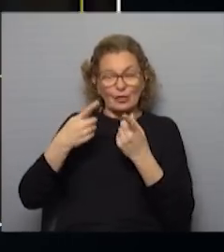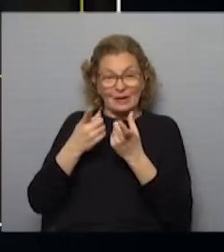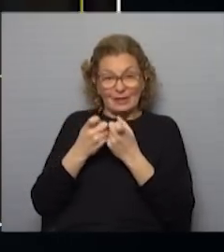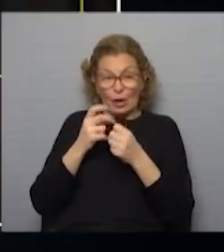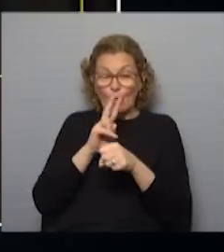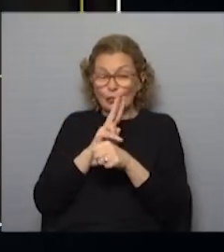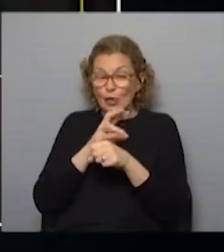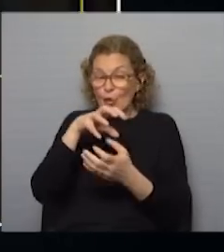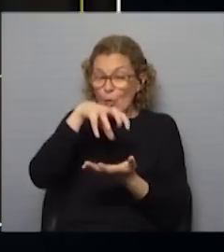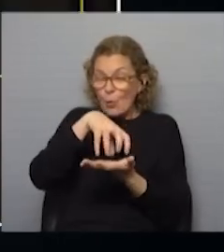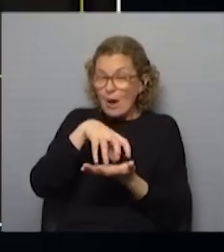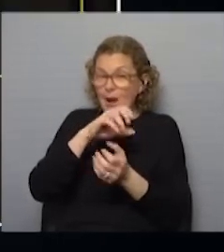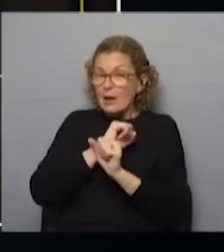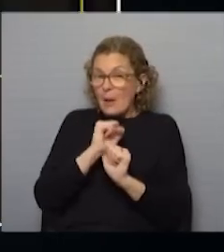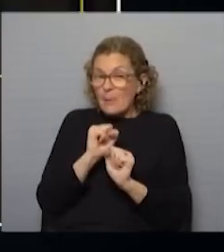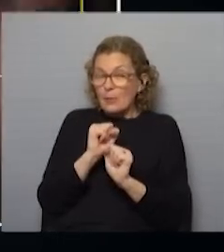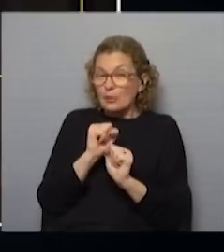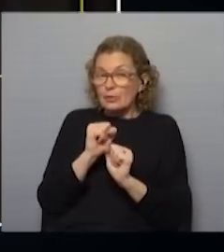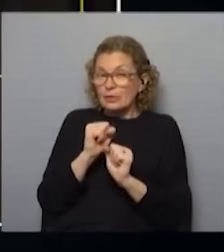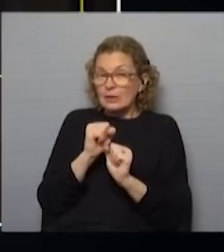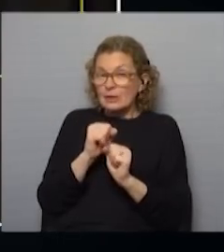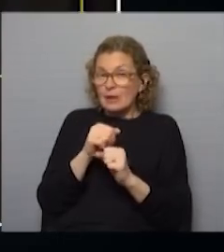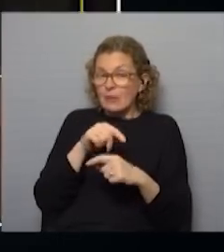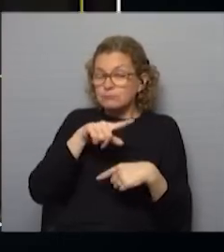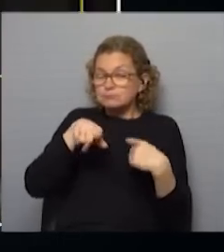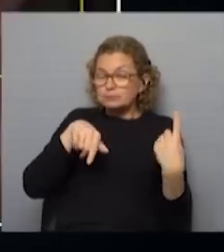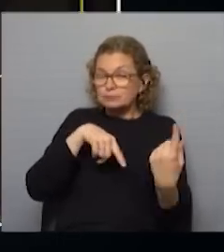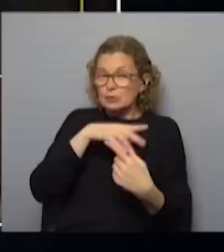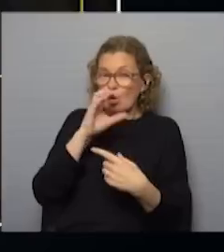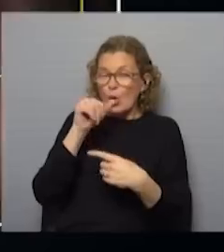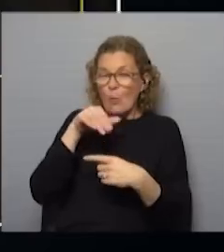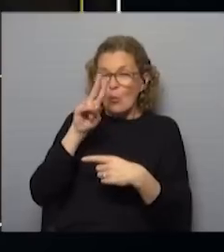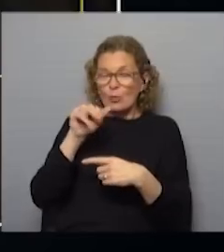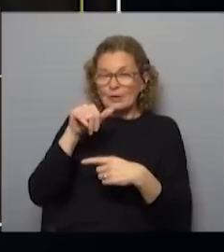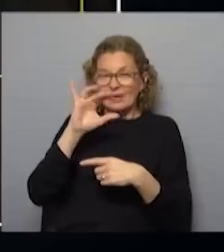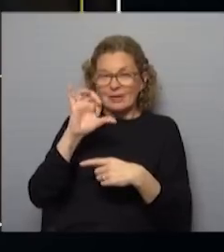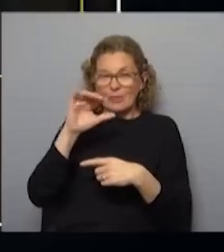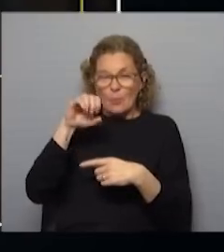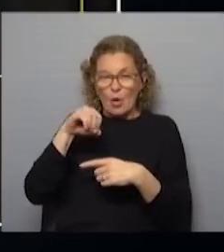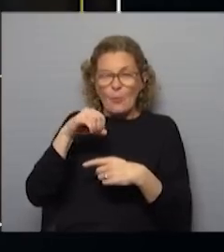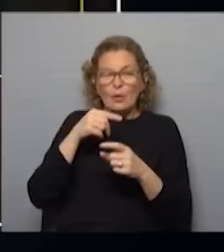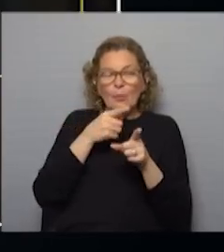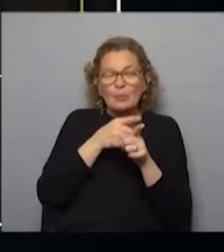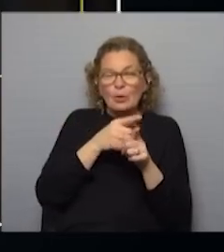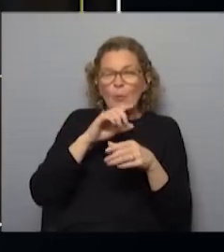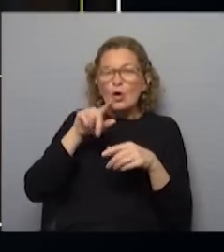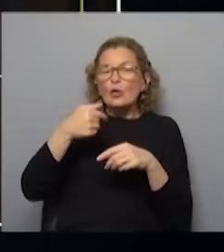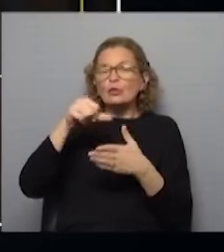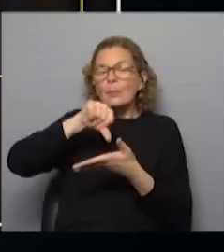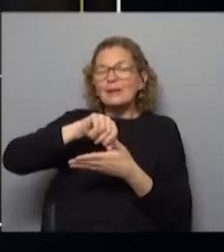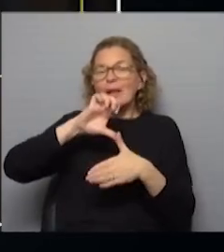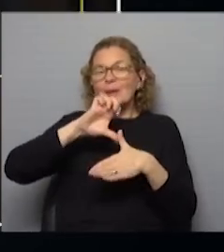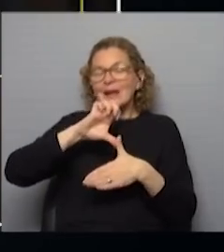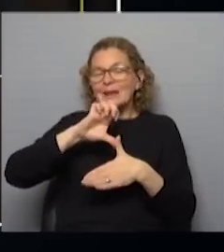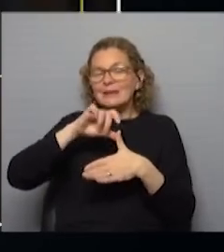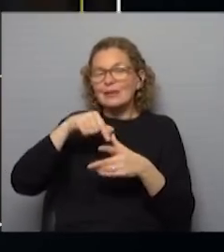de controlar ese lugar en el cual se podía desarrollar un caldo de cultivo tan favorable al comunismo por el hecho de que no era tan perseguido con otros países de América Latina